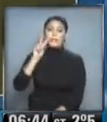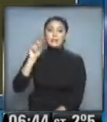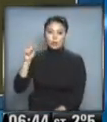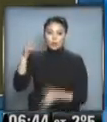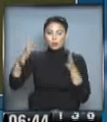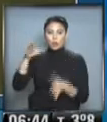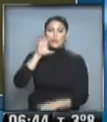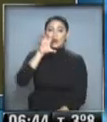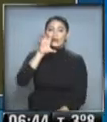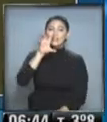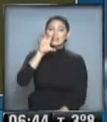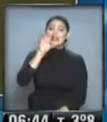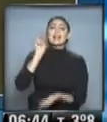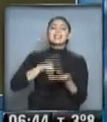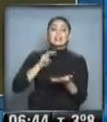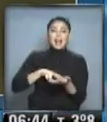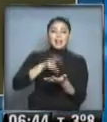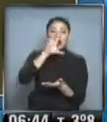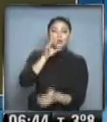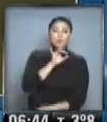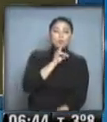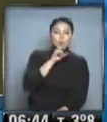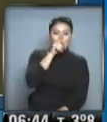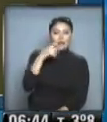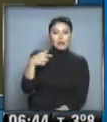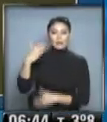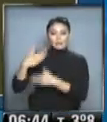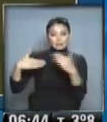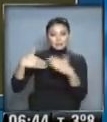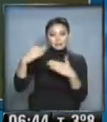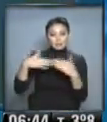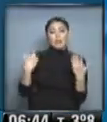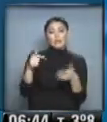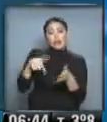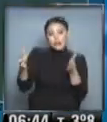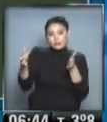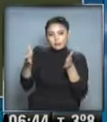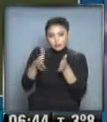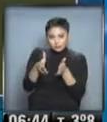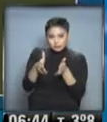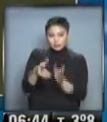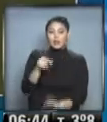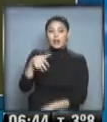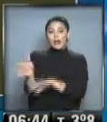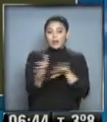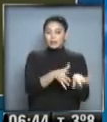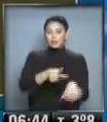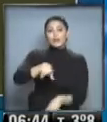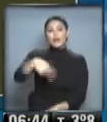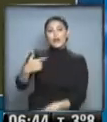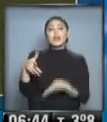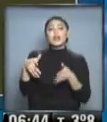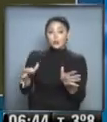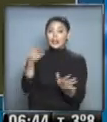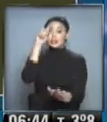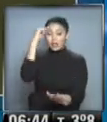al norte. Se está construyendo una autovía y, lógicamente, por el momento hay reducción de calzada. Dejamos atrás la 9 en busca de otra